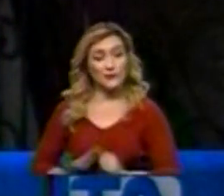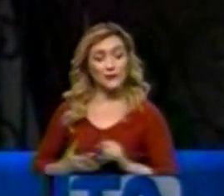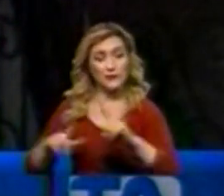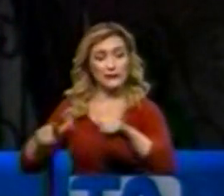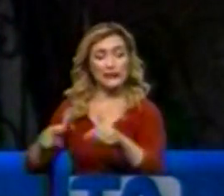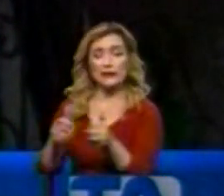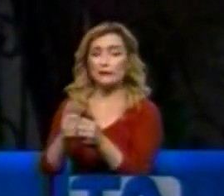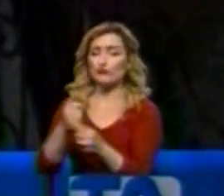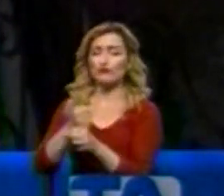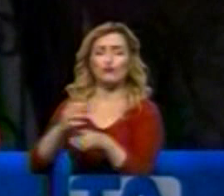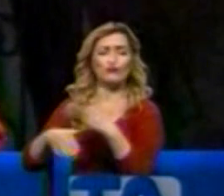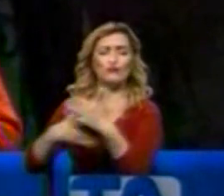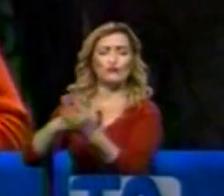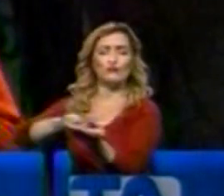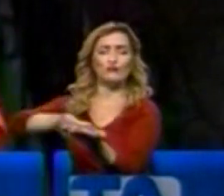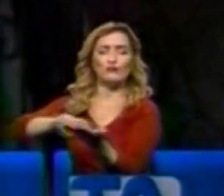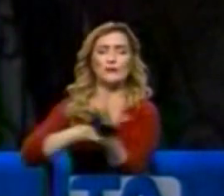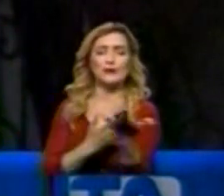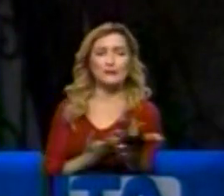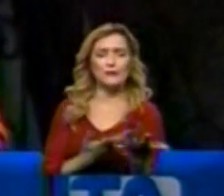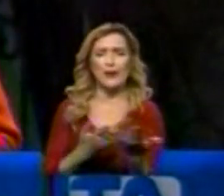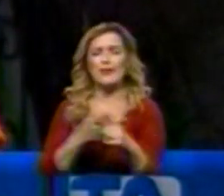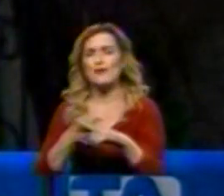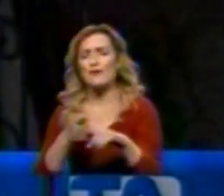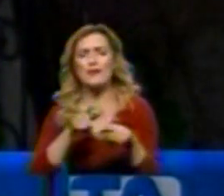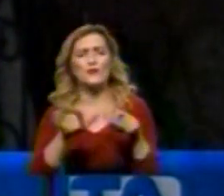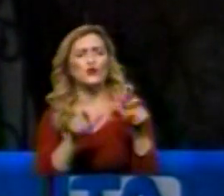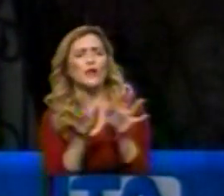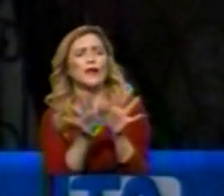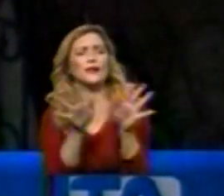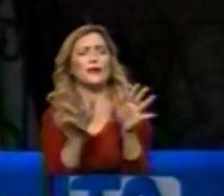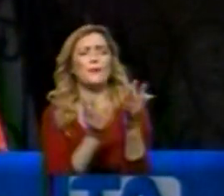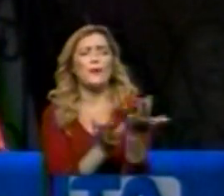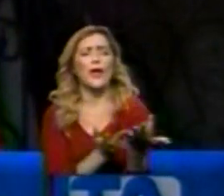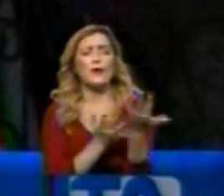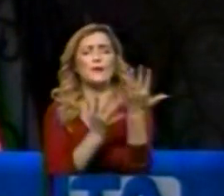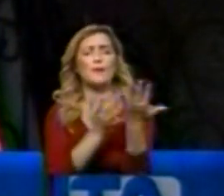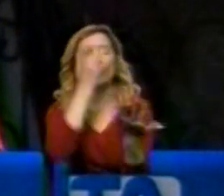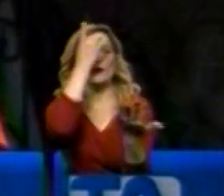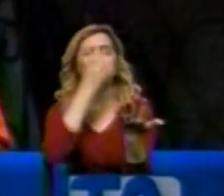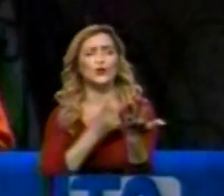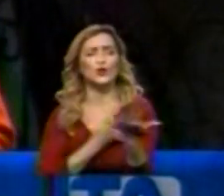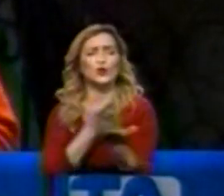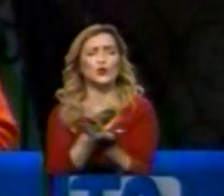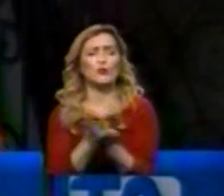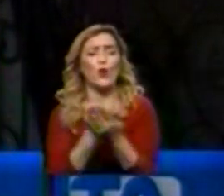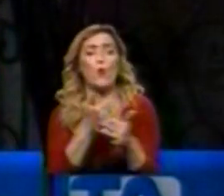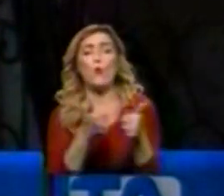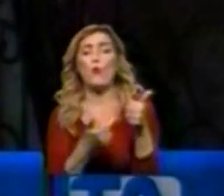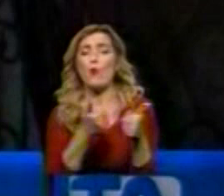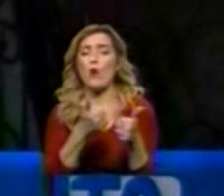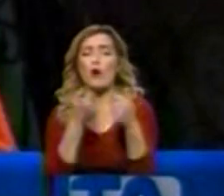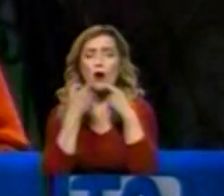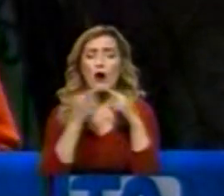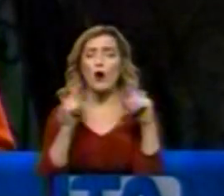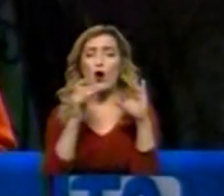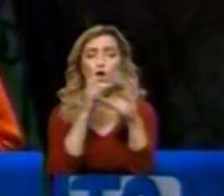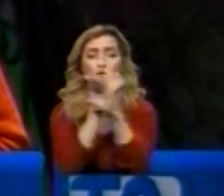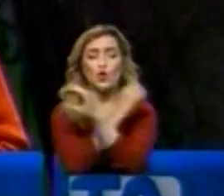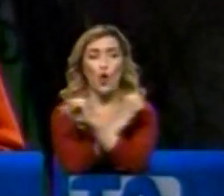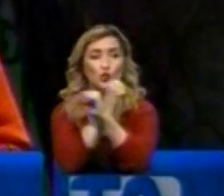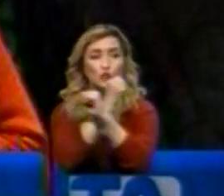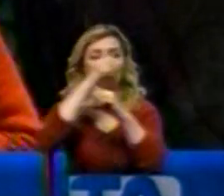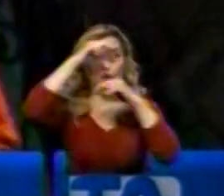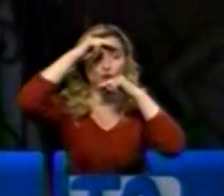sectores de trabajadores, empresarios, industriales y demás, por conocer cuáles serán las medidas económicas que serán anunciadas esta noche en cadena nacional